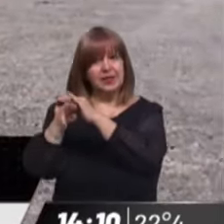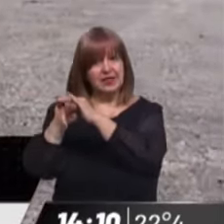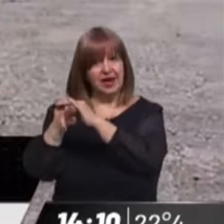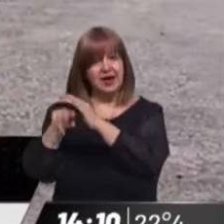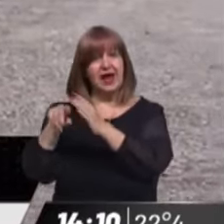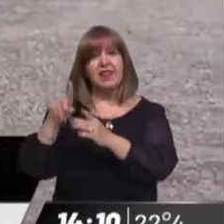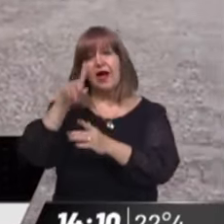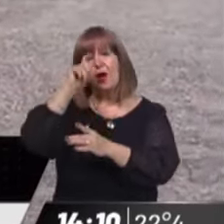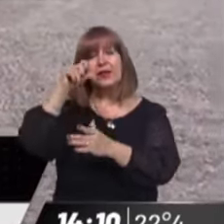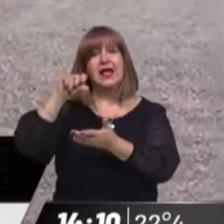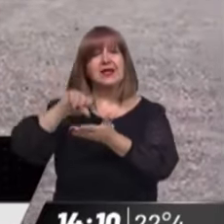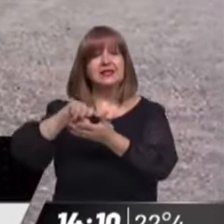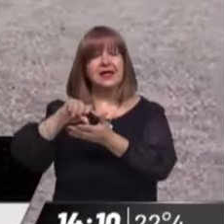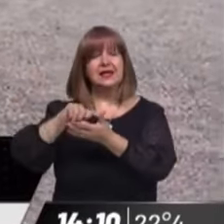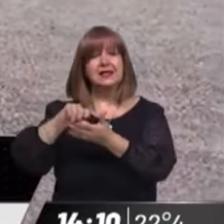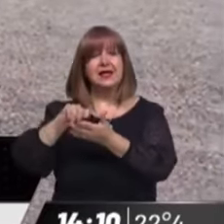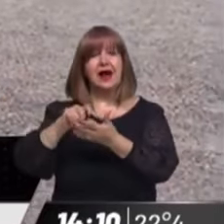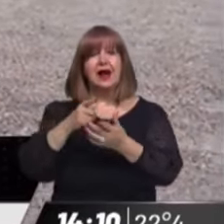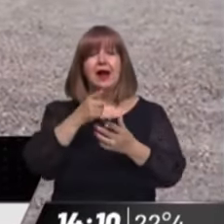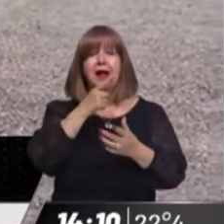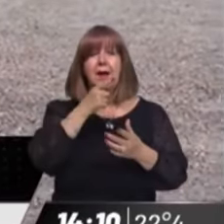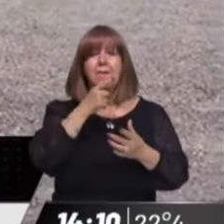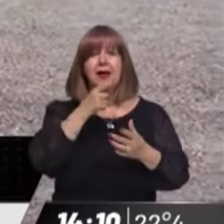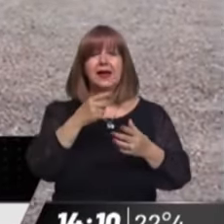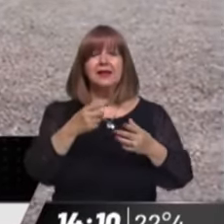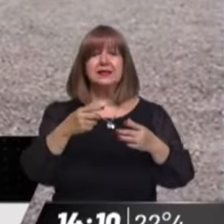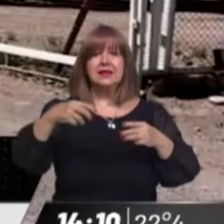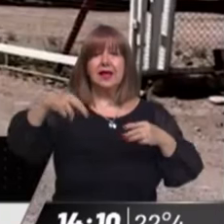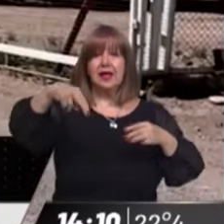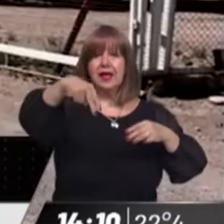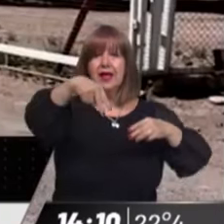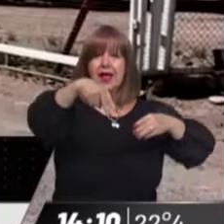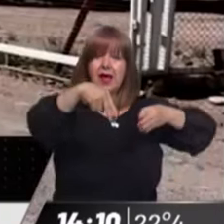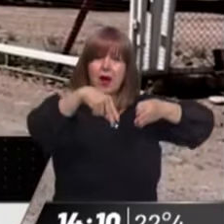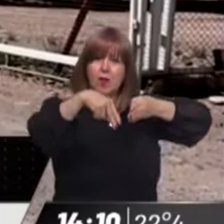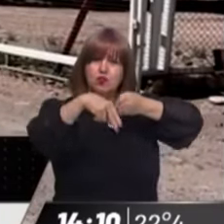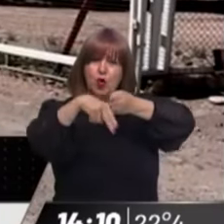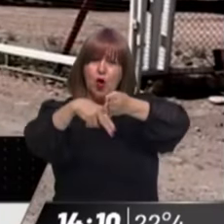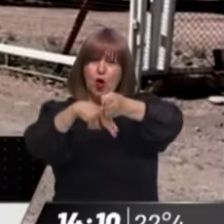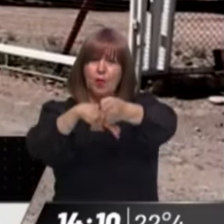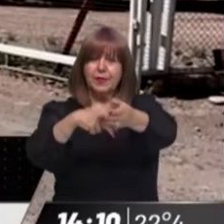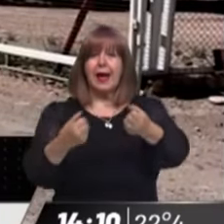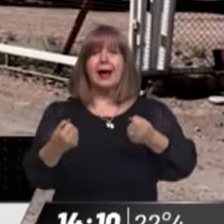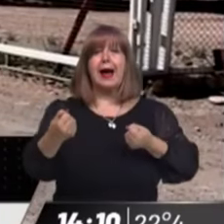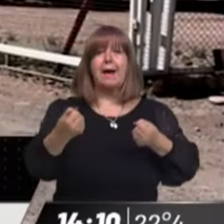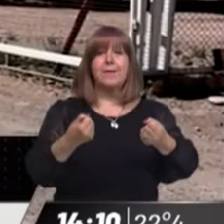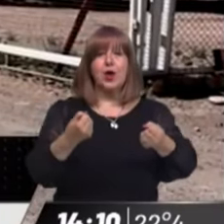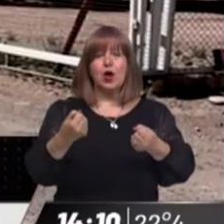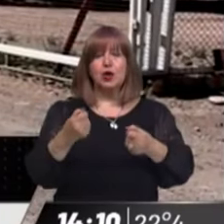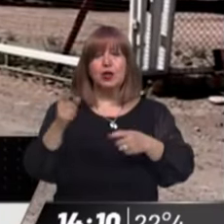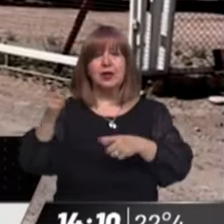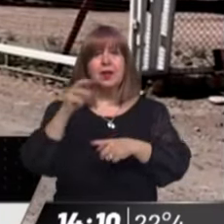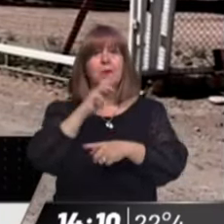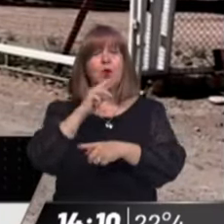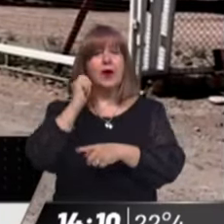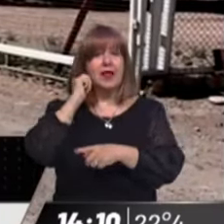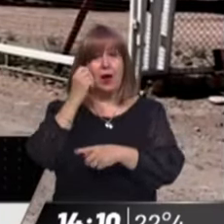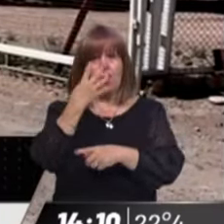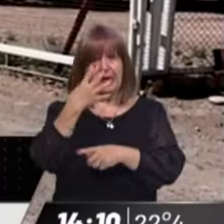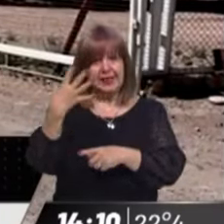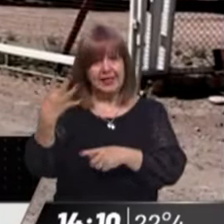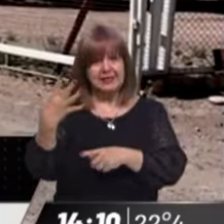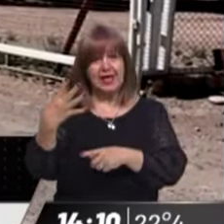lo que aparentó ser un incidente vial se convirtió en un intento de femicidio, cuya víctima es una mujer de 45 años